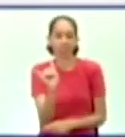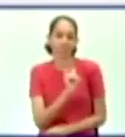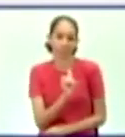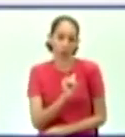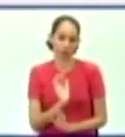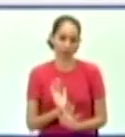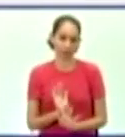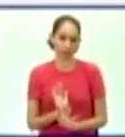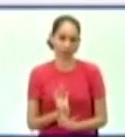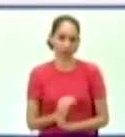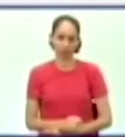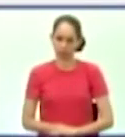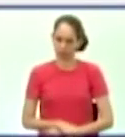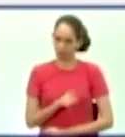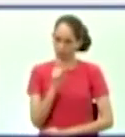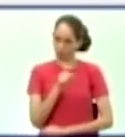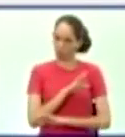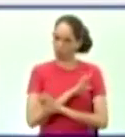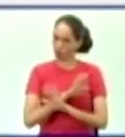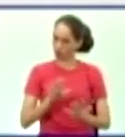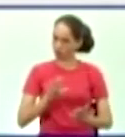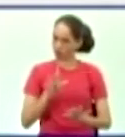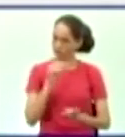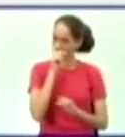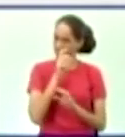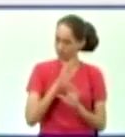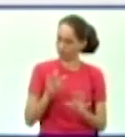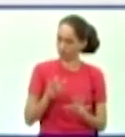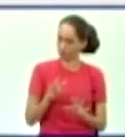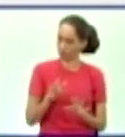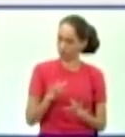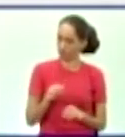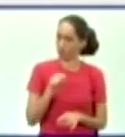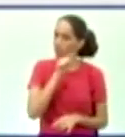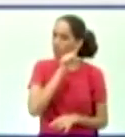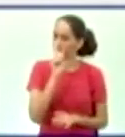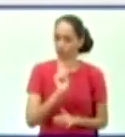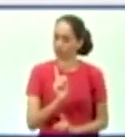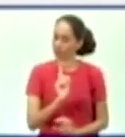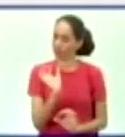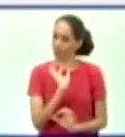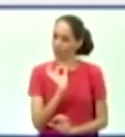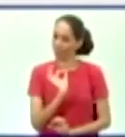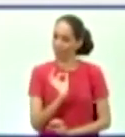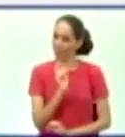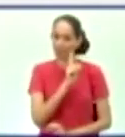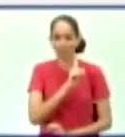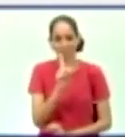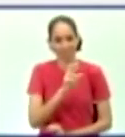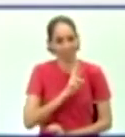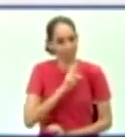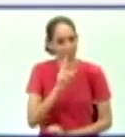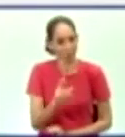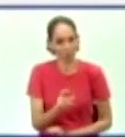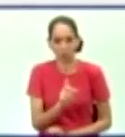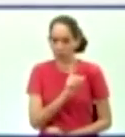el inciso? Lo que te preguntaban era la igualdad de triángulos. No, ¿verdad? Nos preguntaban